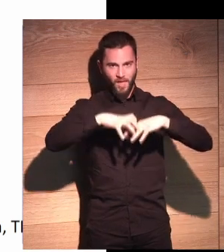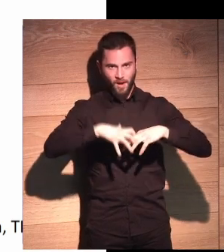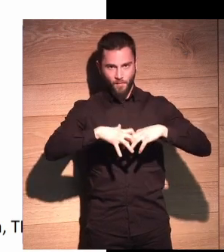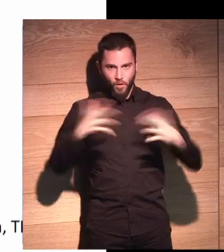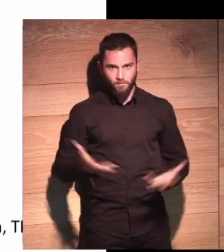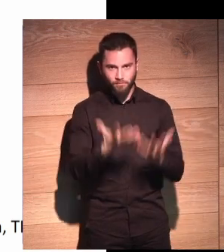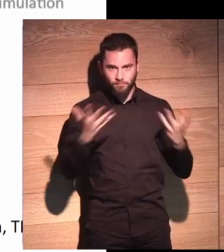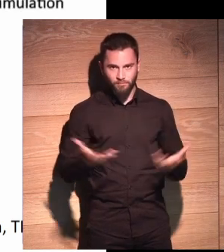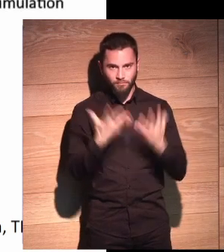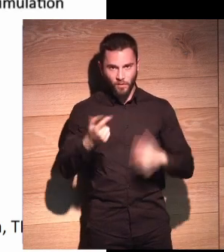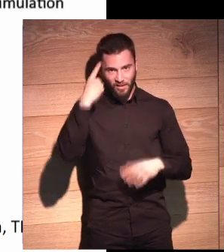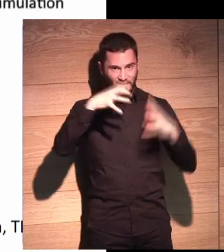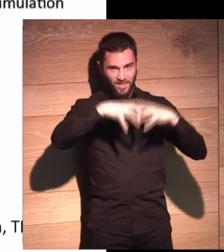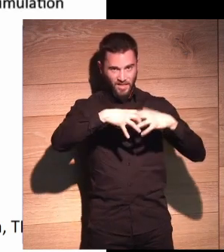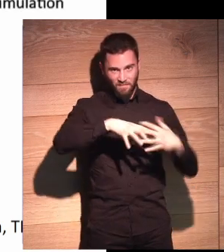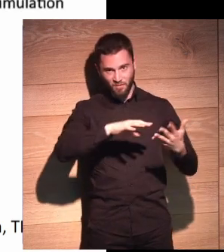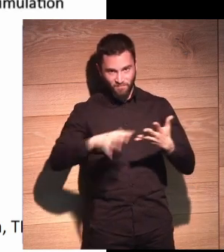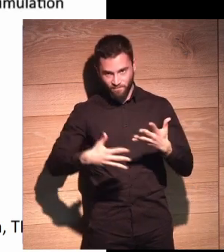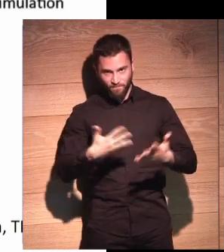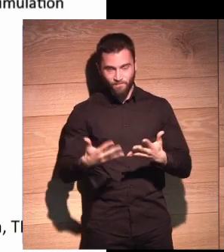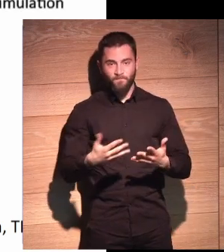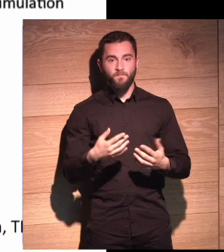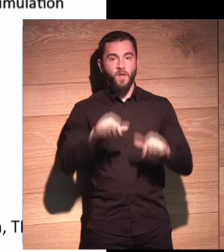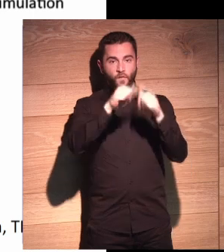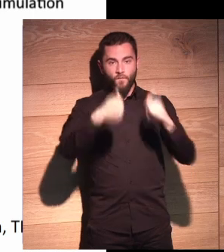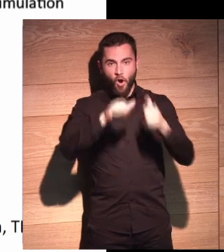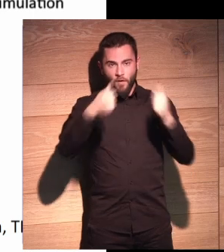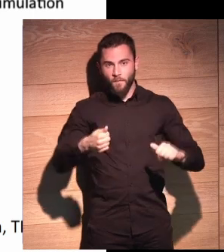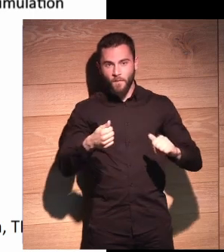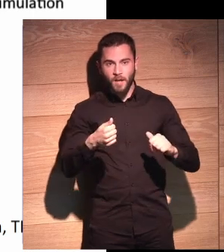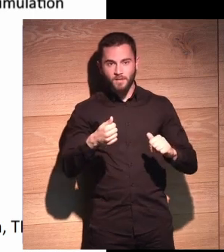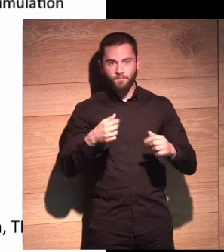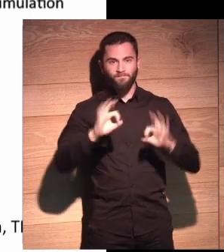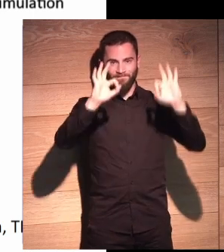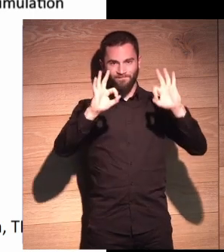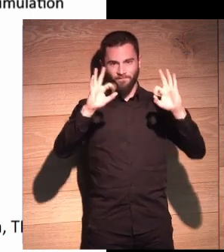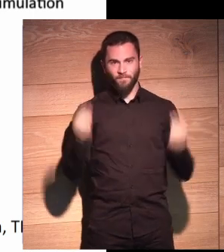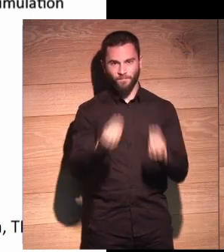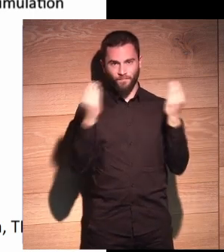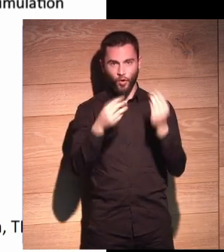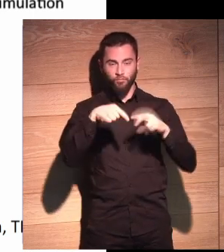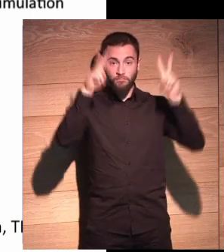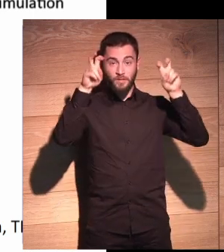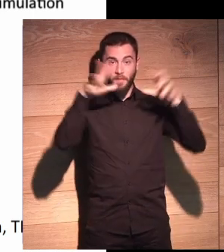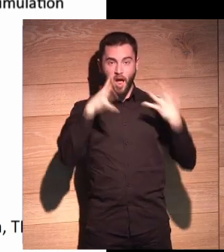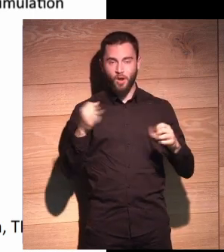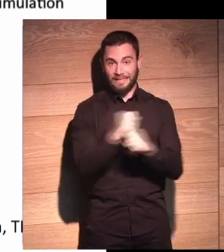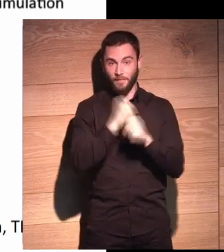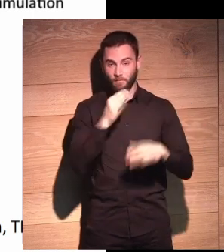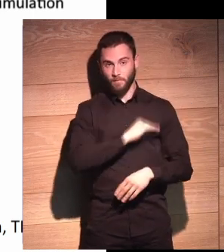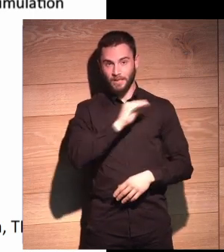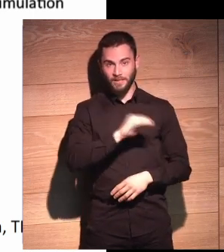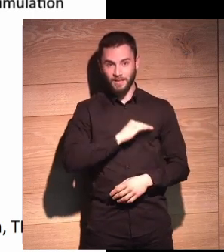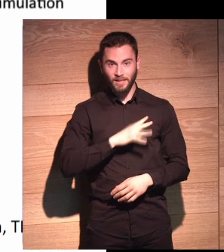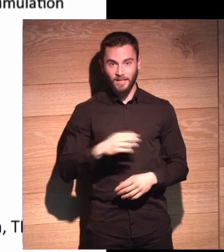podemos decir, sobre el cerebro. Pero hay otras formas más precisas, digamos, como puede ser un tema en el que se está trabajando bastante, las